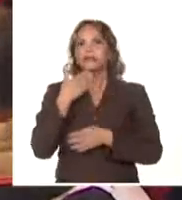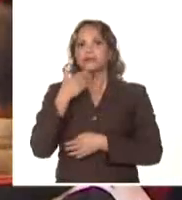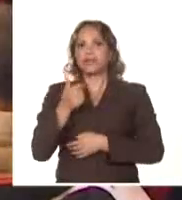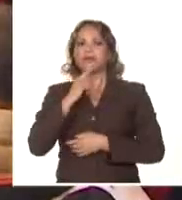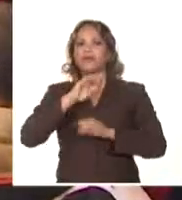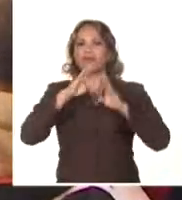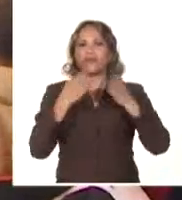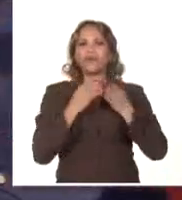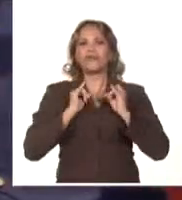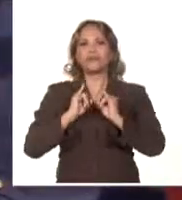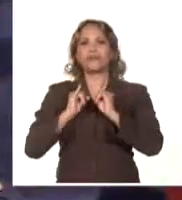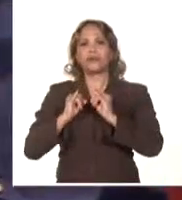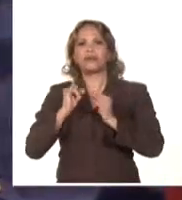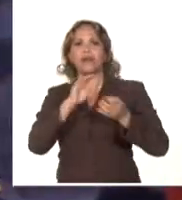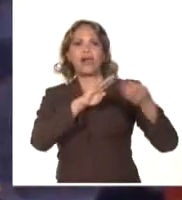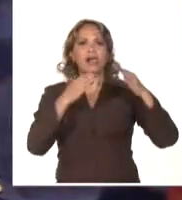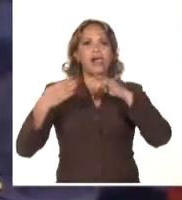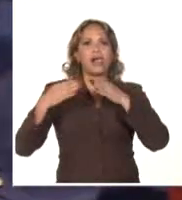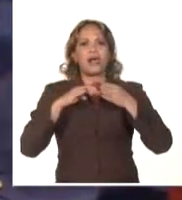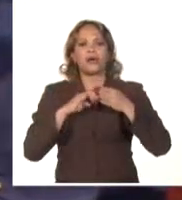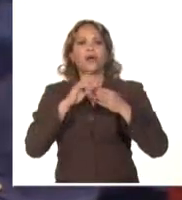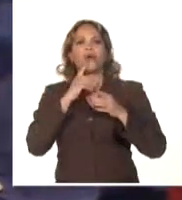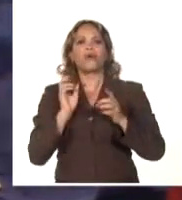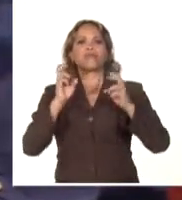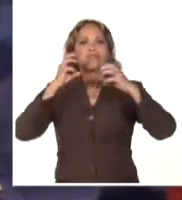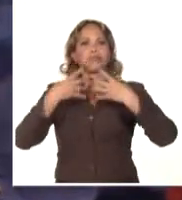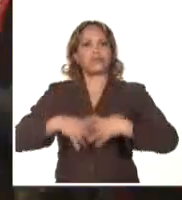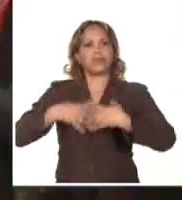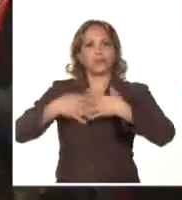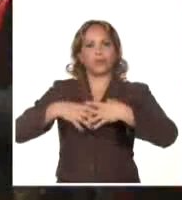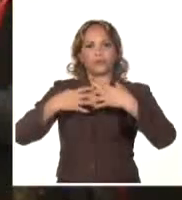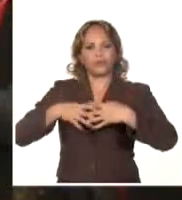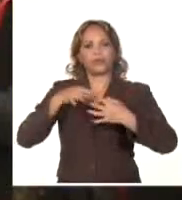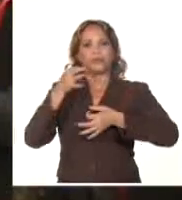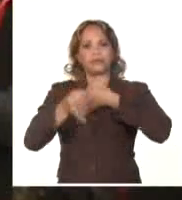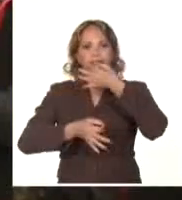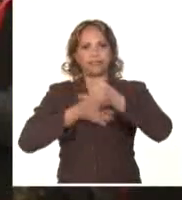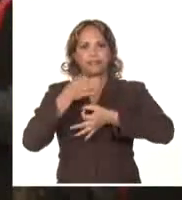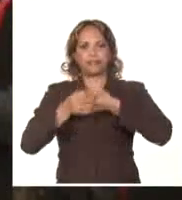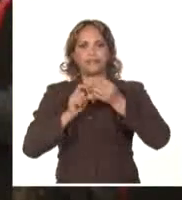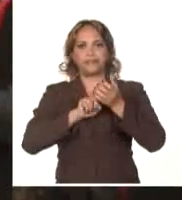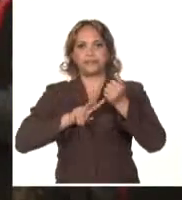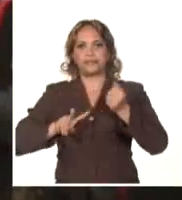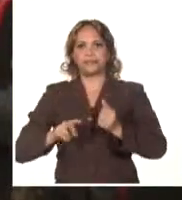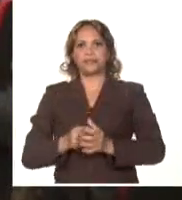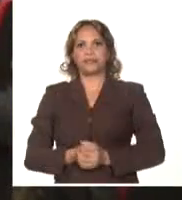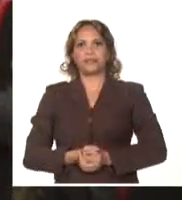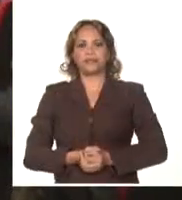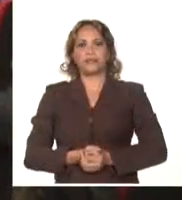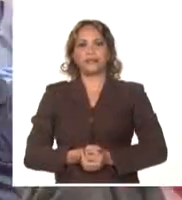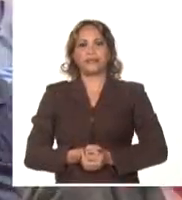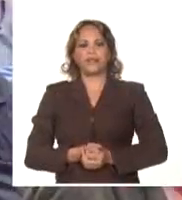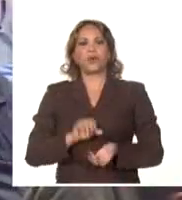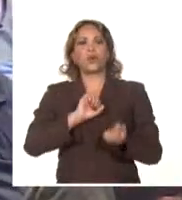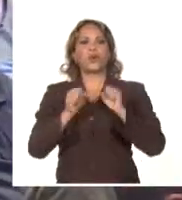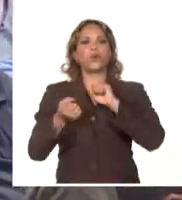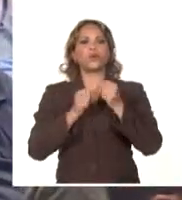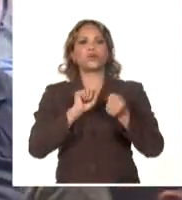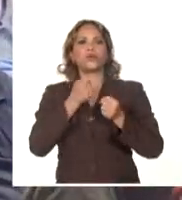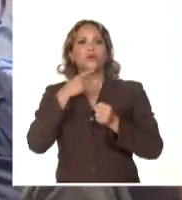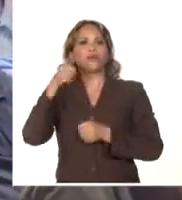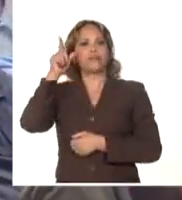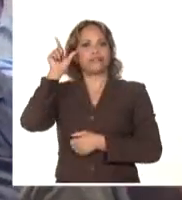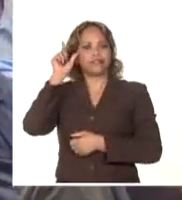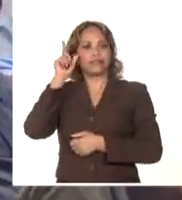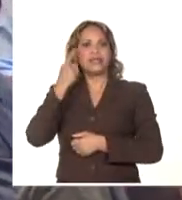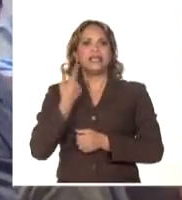abordados en el encuentro con directivos y productores del municipio Calixto García y de la provincia. Controlar la masa ganadera, enfrentar el delito